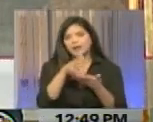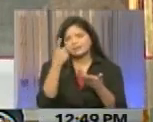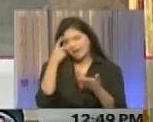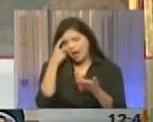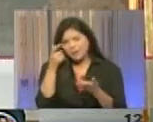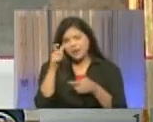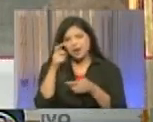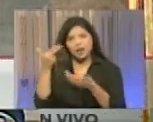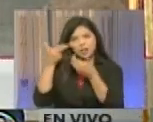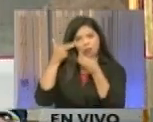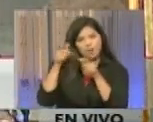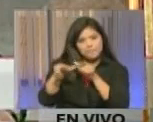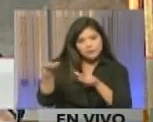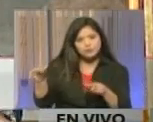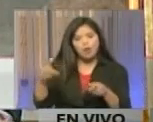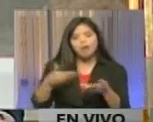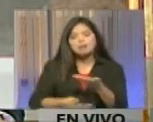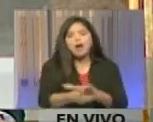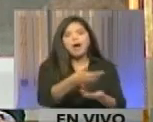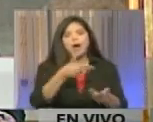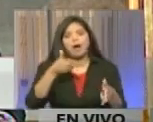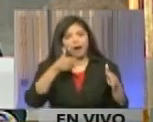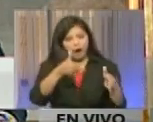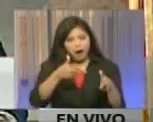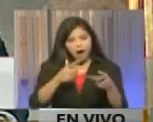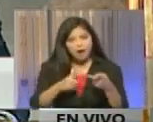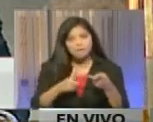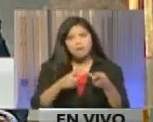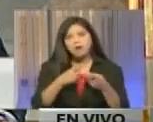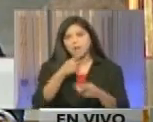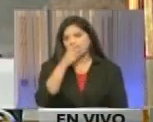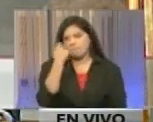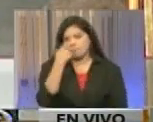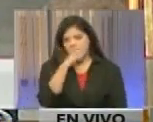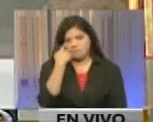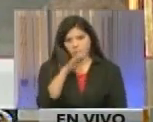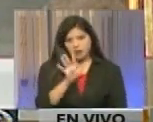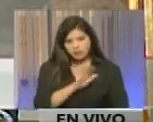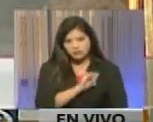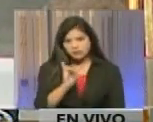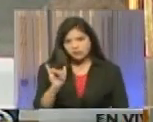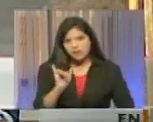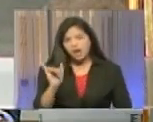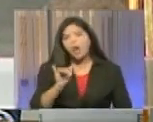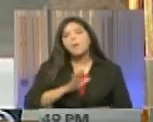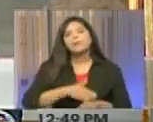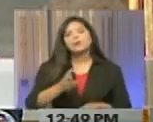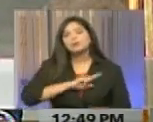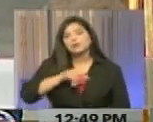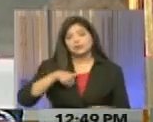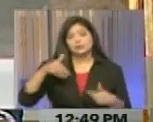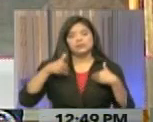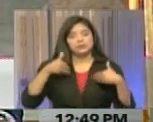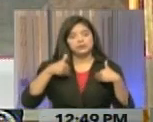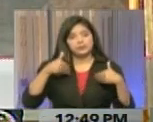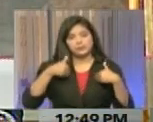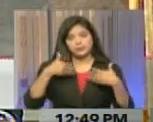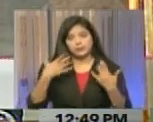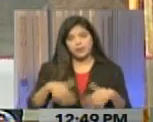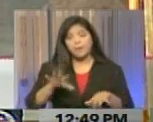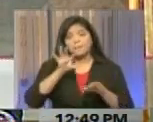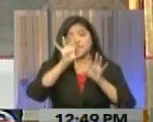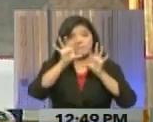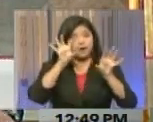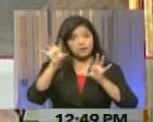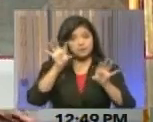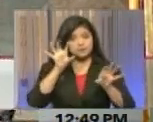blancas, tráfico de armas, narcotráfico. Como ya le digo, somos víctimas de ser